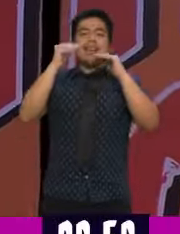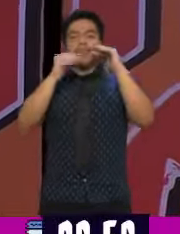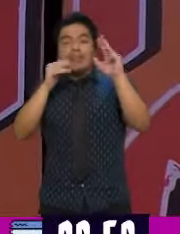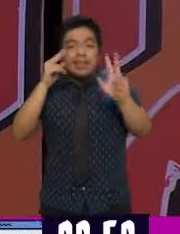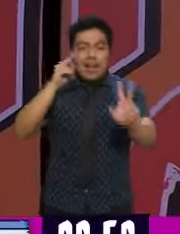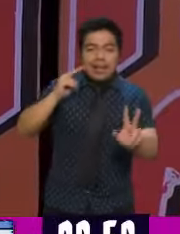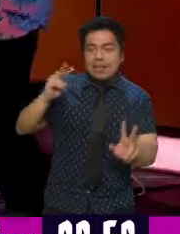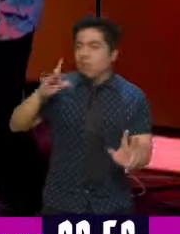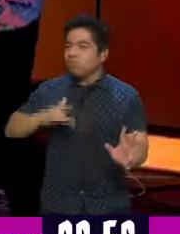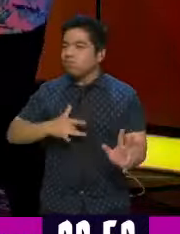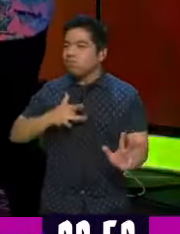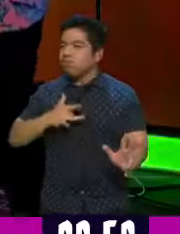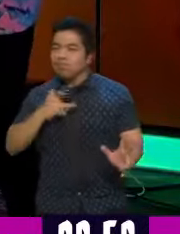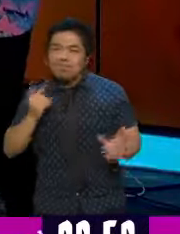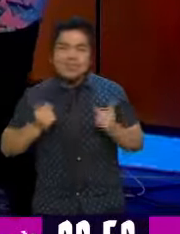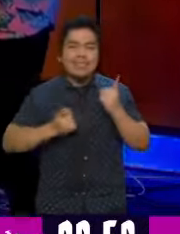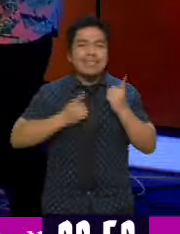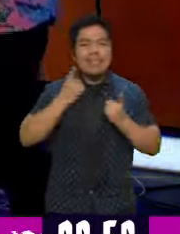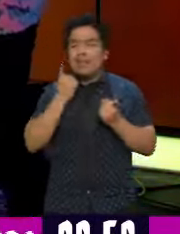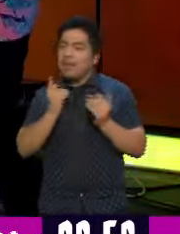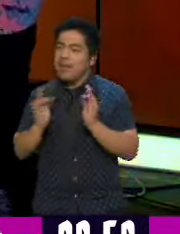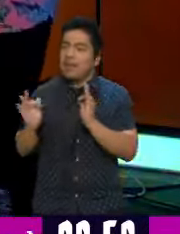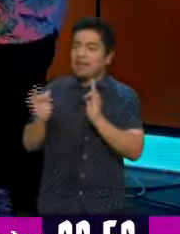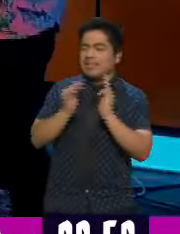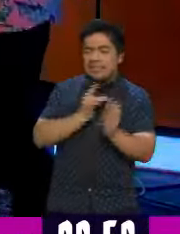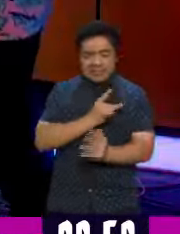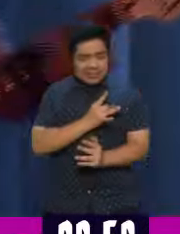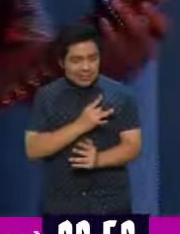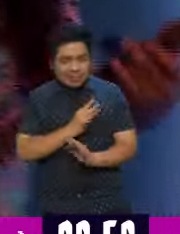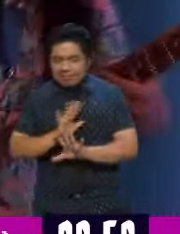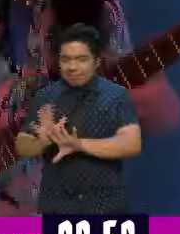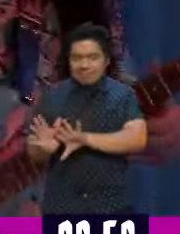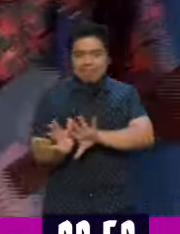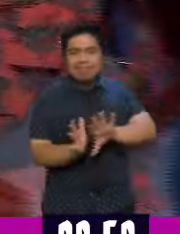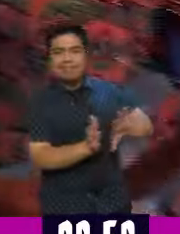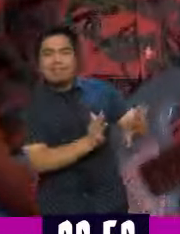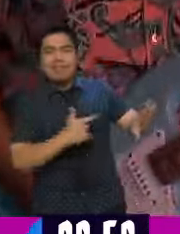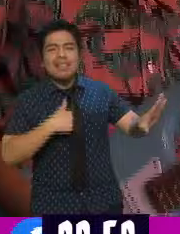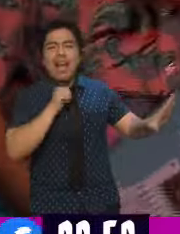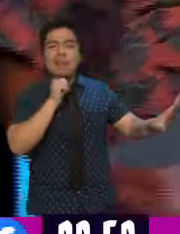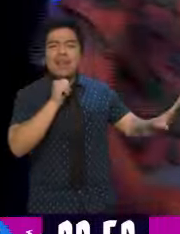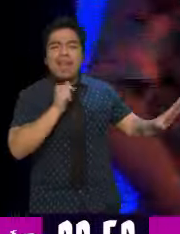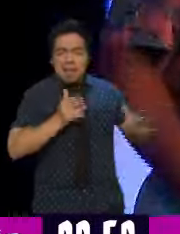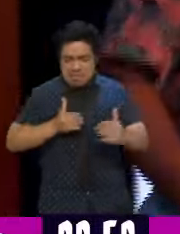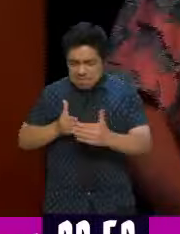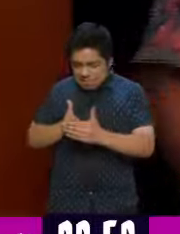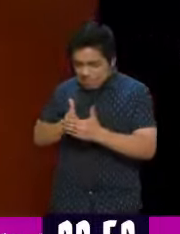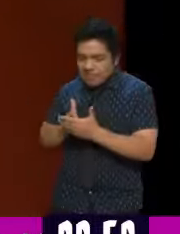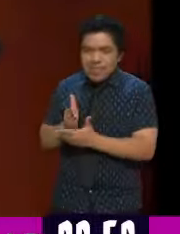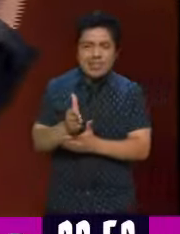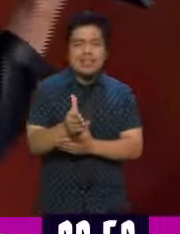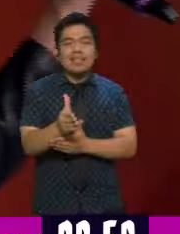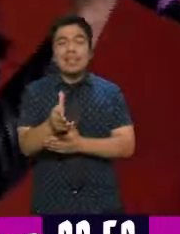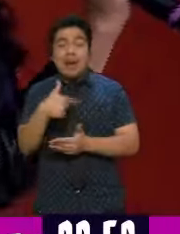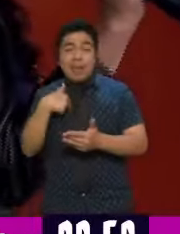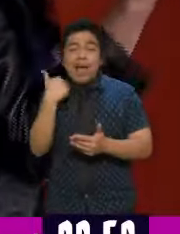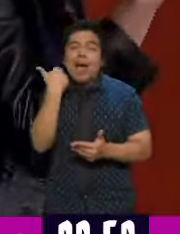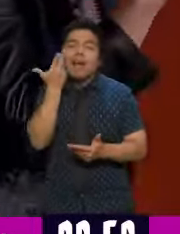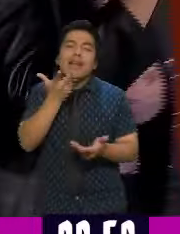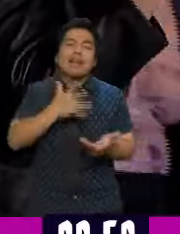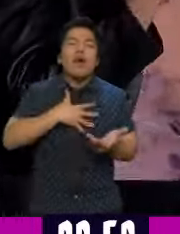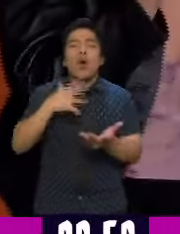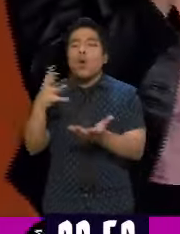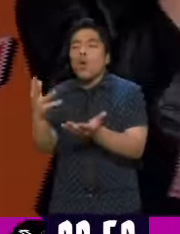con astucia, haciendo frente a mis miedos. A mí ya nada me detiene, lo que yo quiera yo